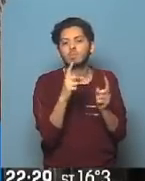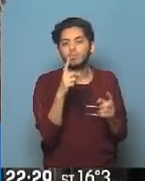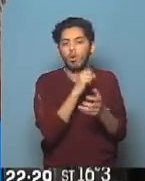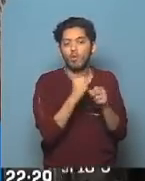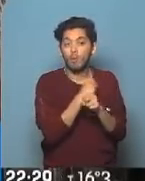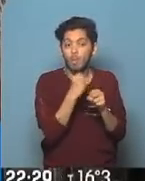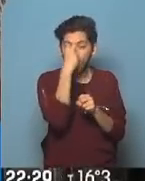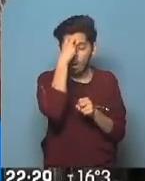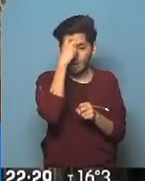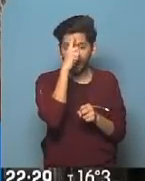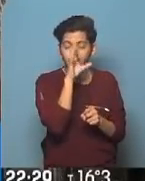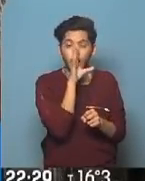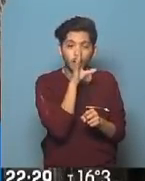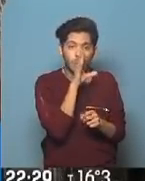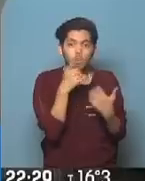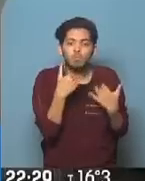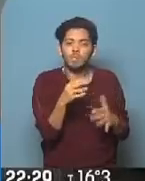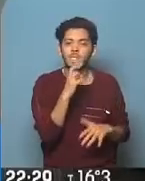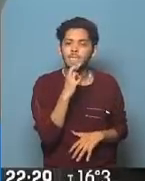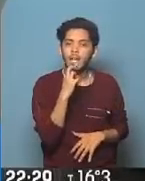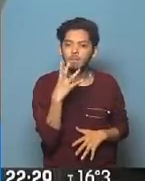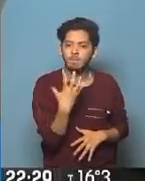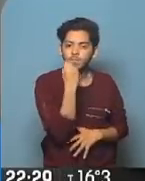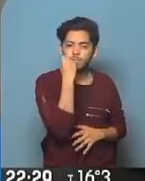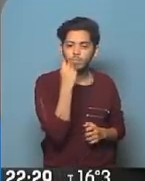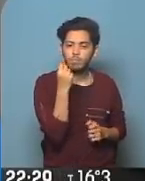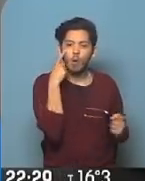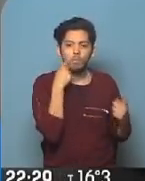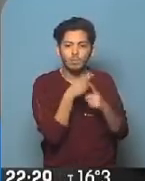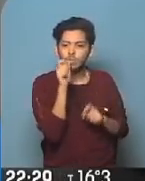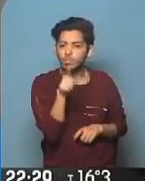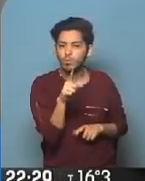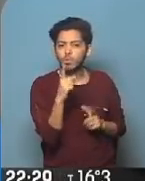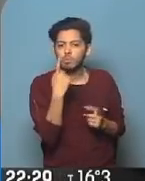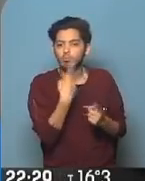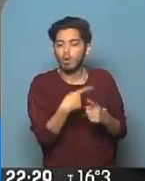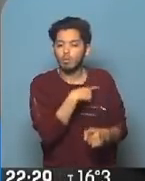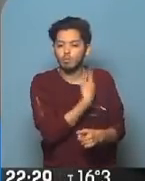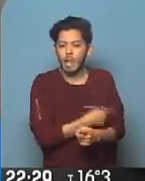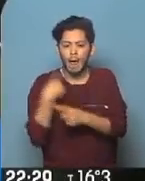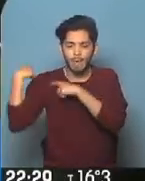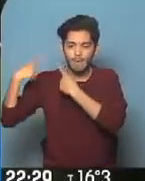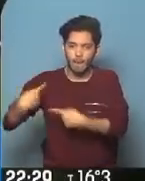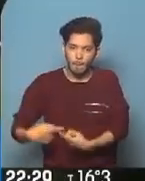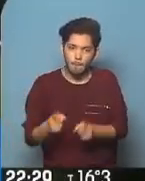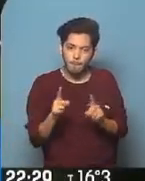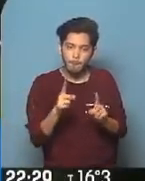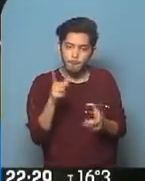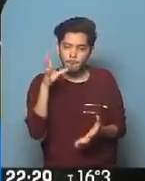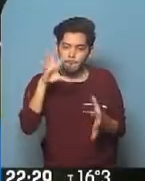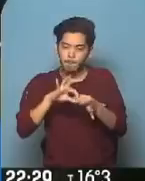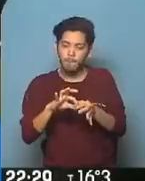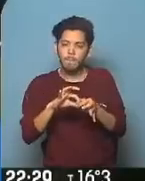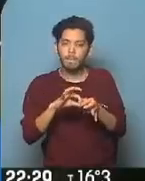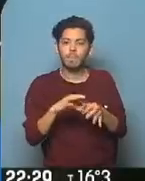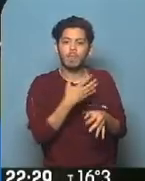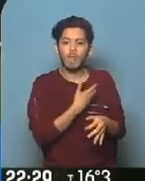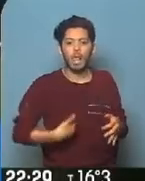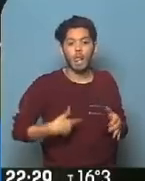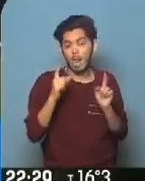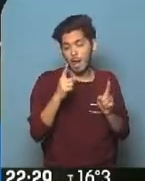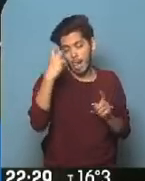estadounidense, es muy probable que Trump consiga su propósito mediante los poderes delegados al Ejecutivo o a través del mismo